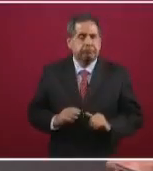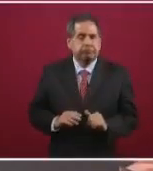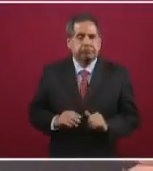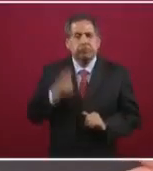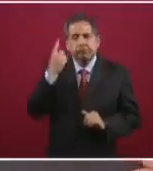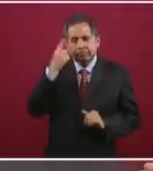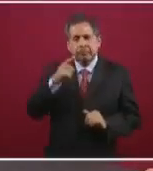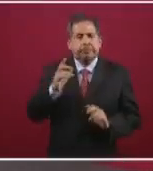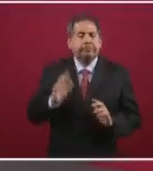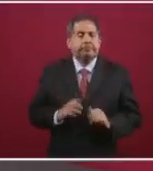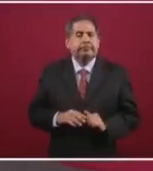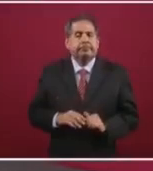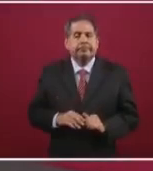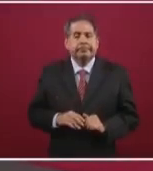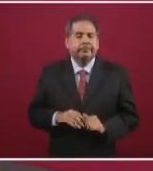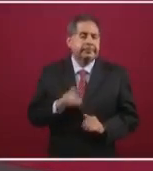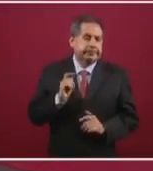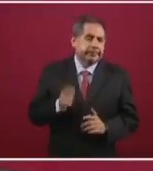para